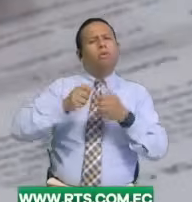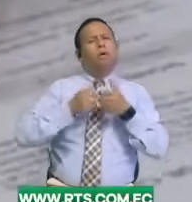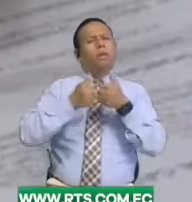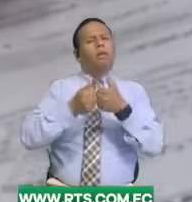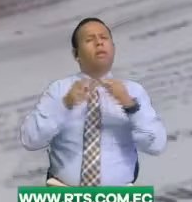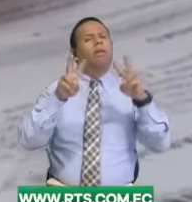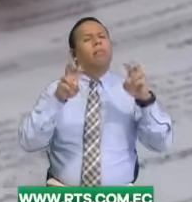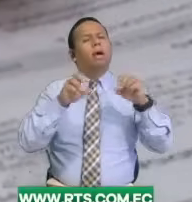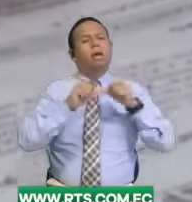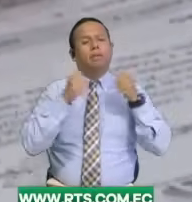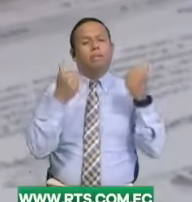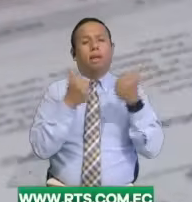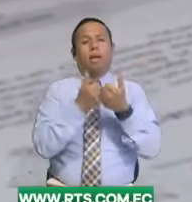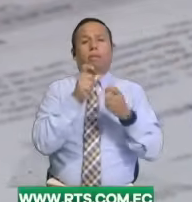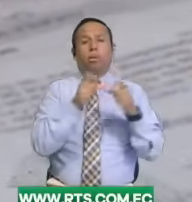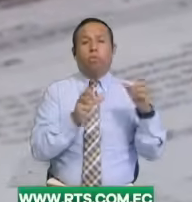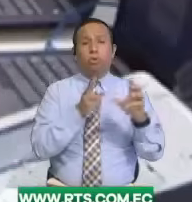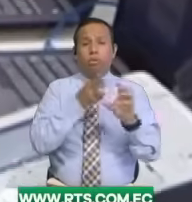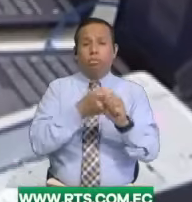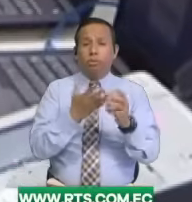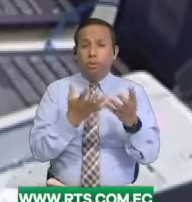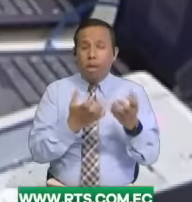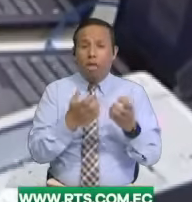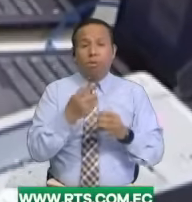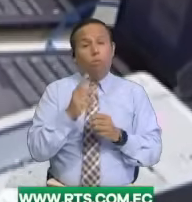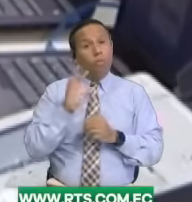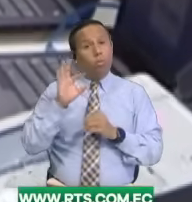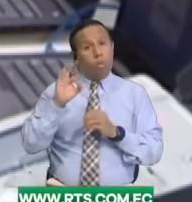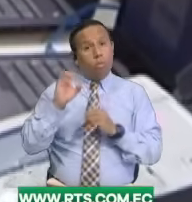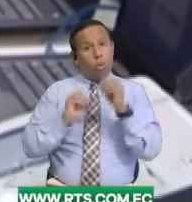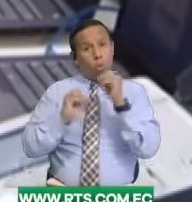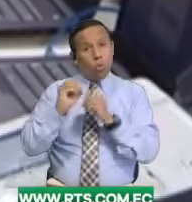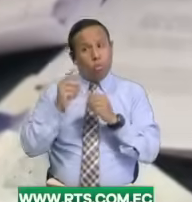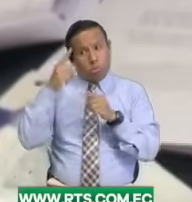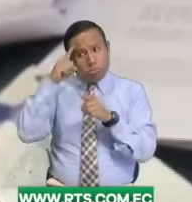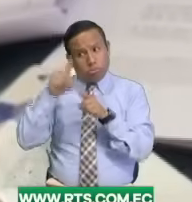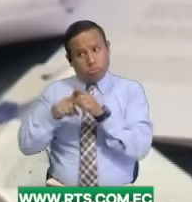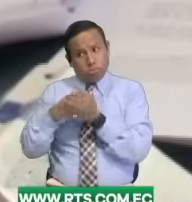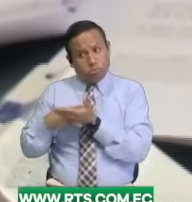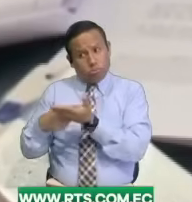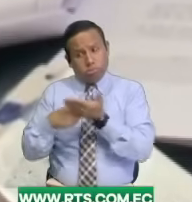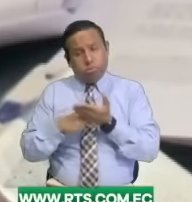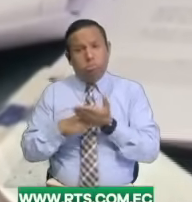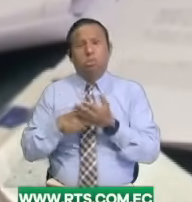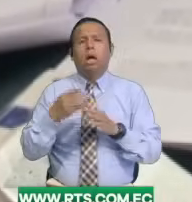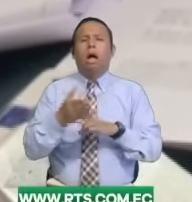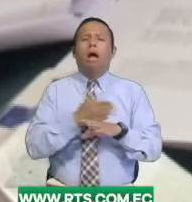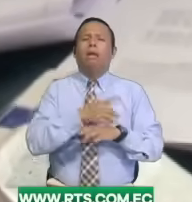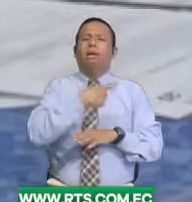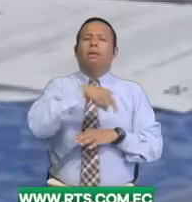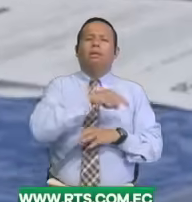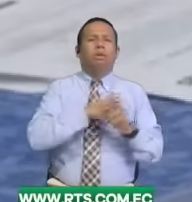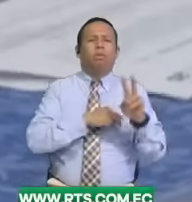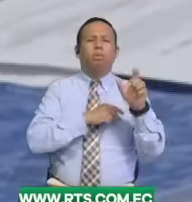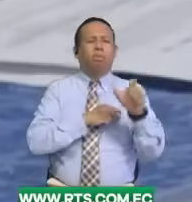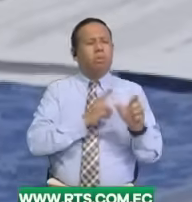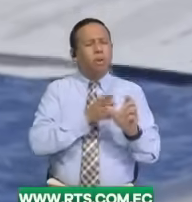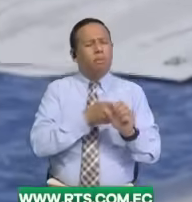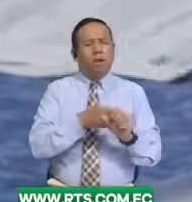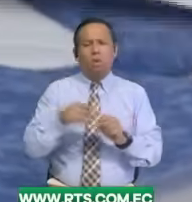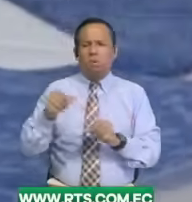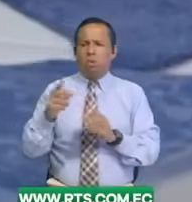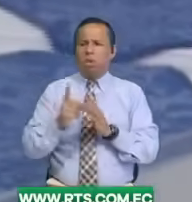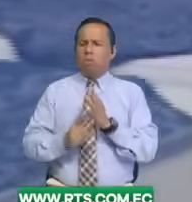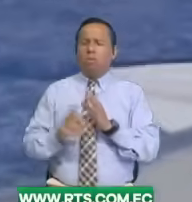asambleístas y este 9 de octubre, por unanimidad, se decidió rechazar las objeciones presentadas en contra de 2 postulantes a esta